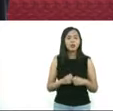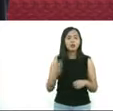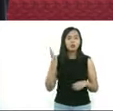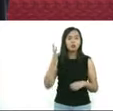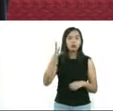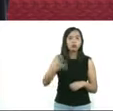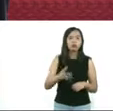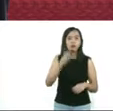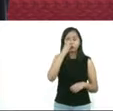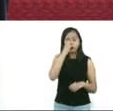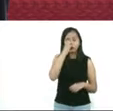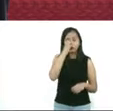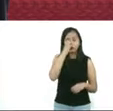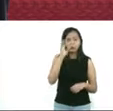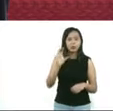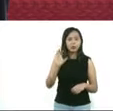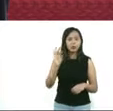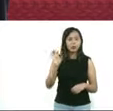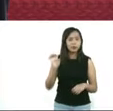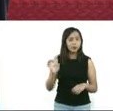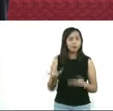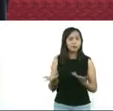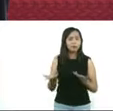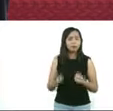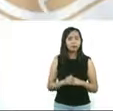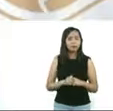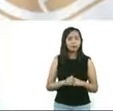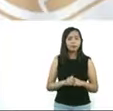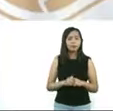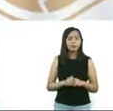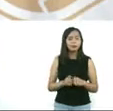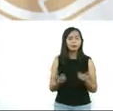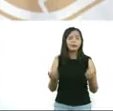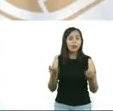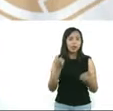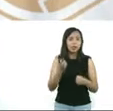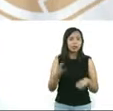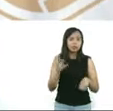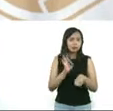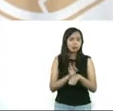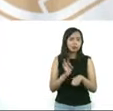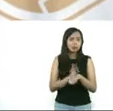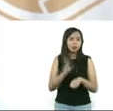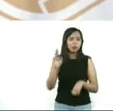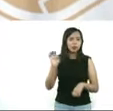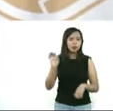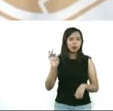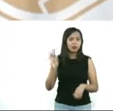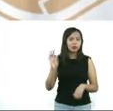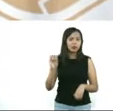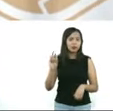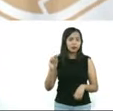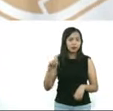sector eléctrico nacional. Eso es lo que se está defendiendo en la reforma.